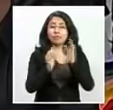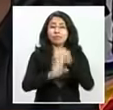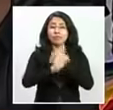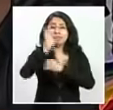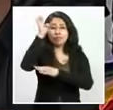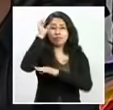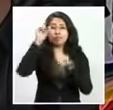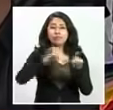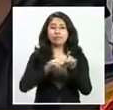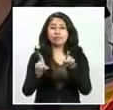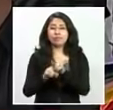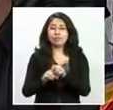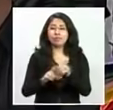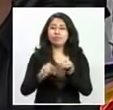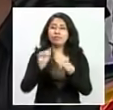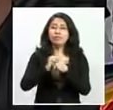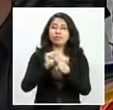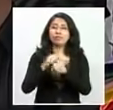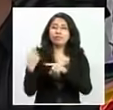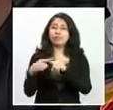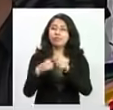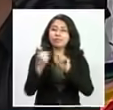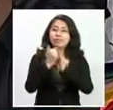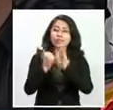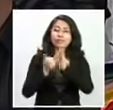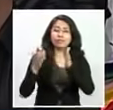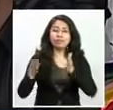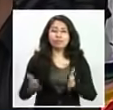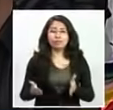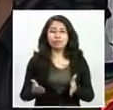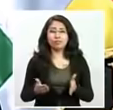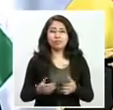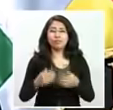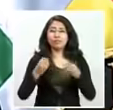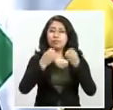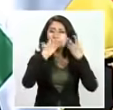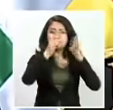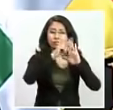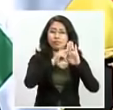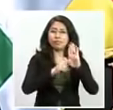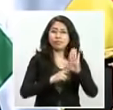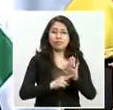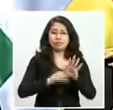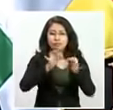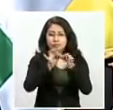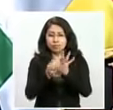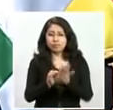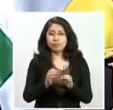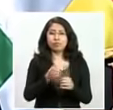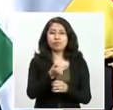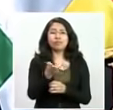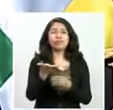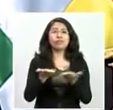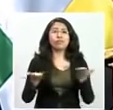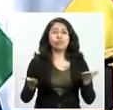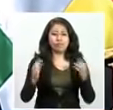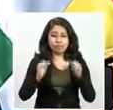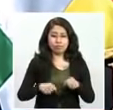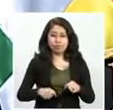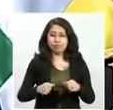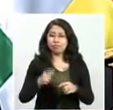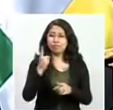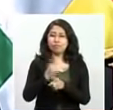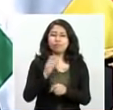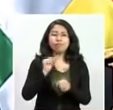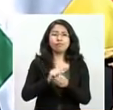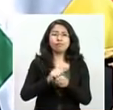labor de nuestros legisladores, mejorar la normativa, ajustarla, ponerla al día de